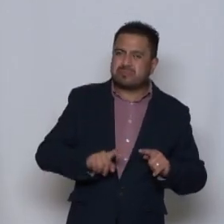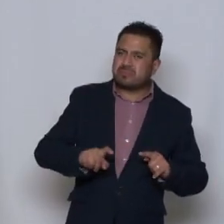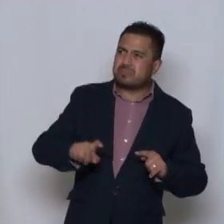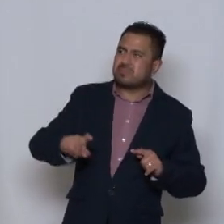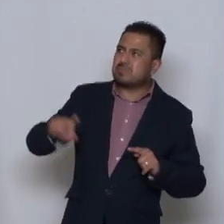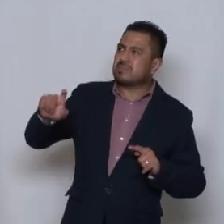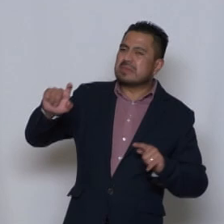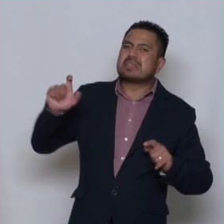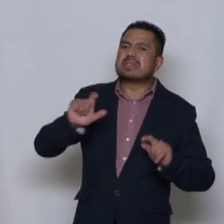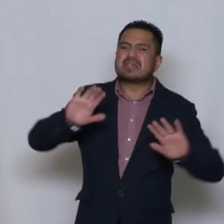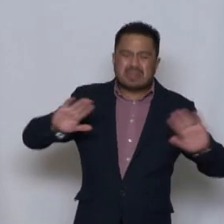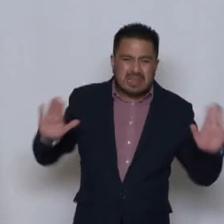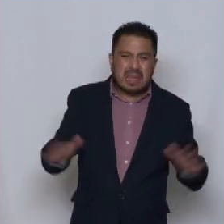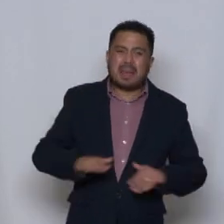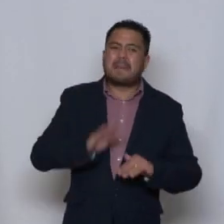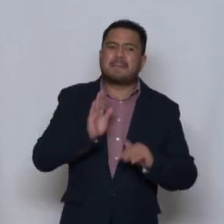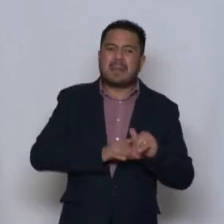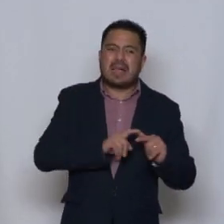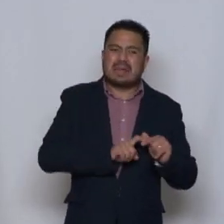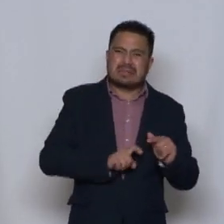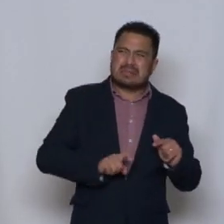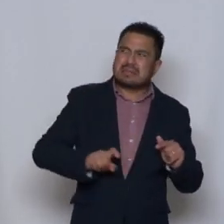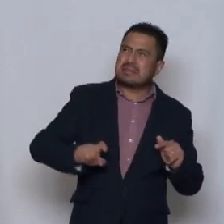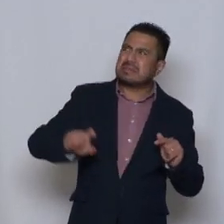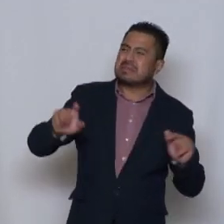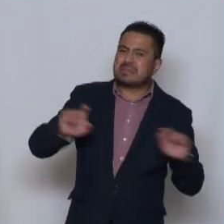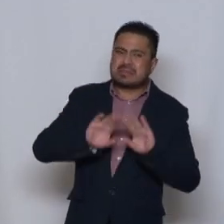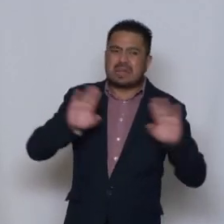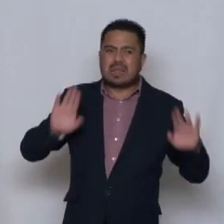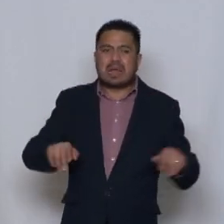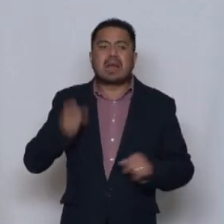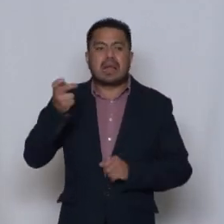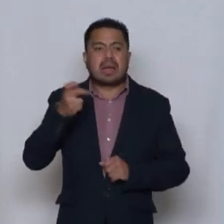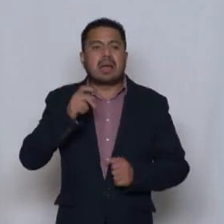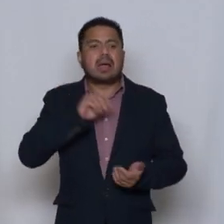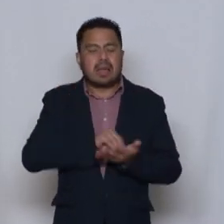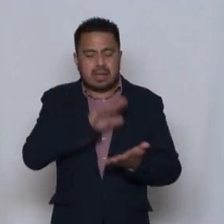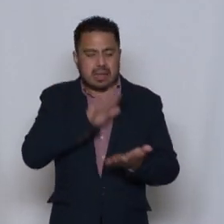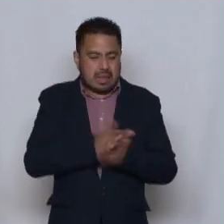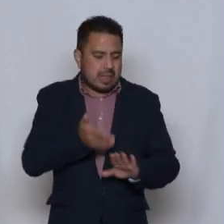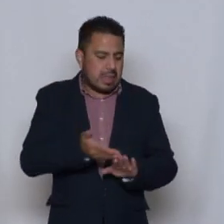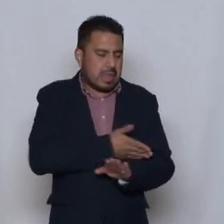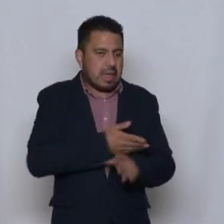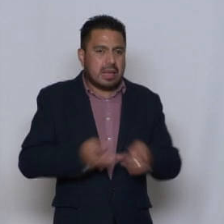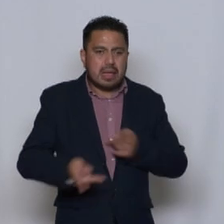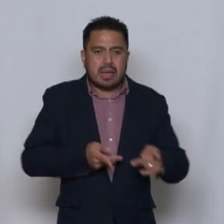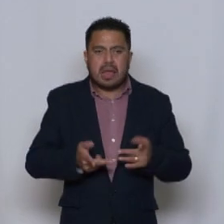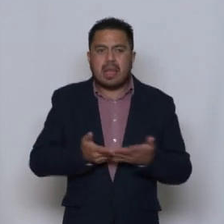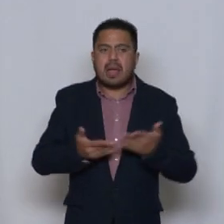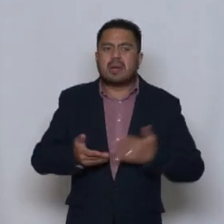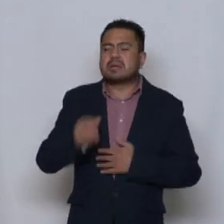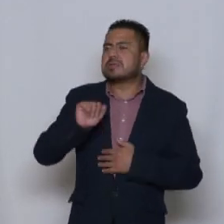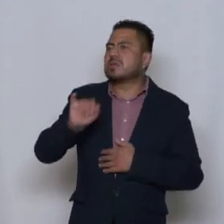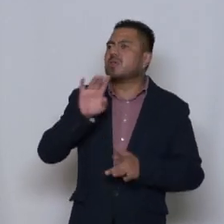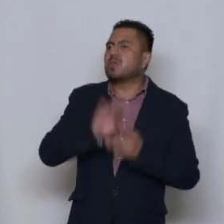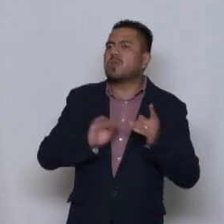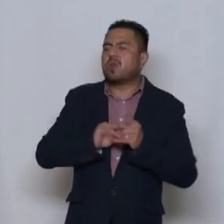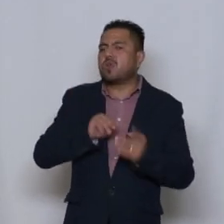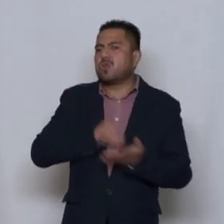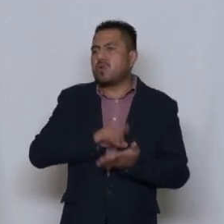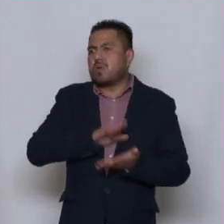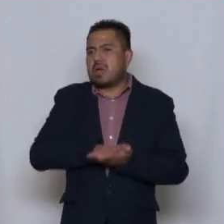cuando aletea puede volver a subir a otras grandes alturas y de ahí dejarse caer, planear y venir, ahora sí, como su nombre lo dice, planeando,